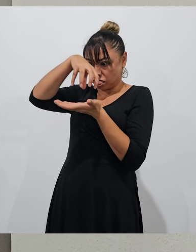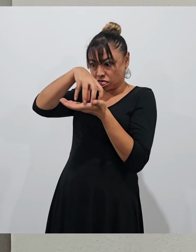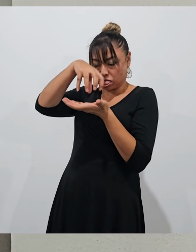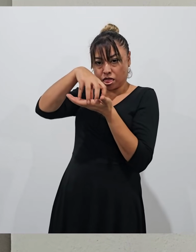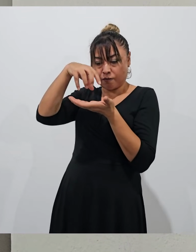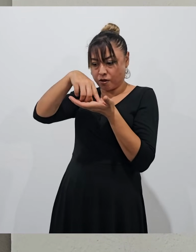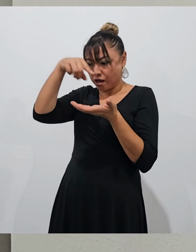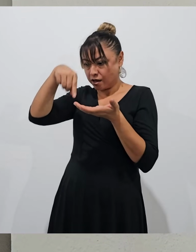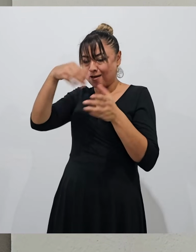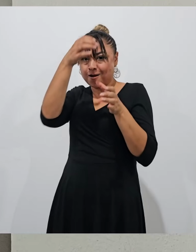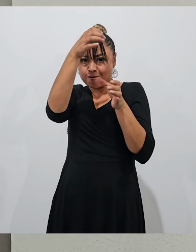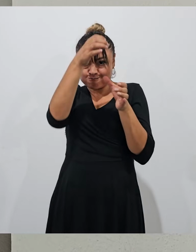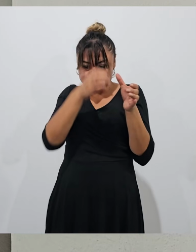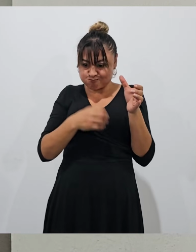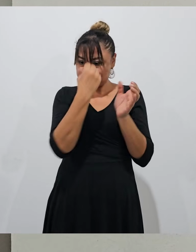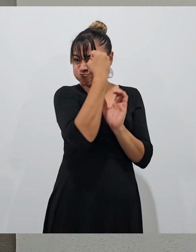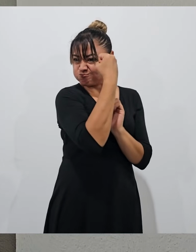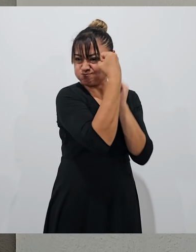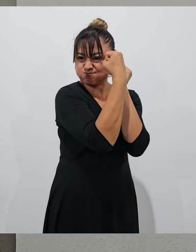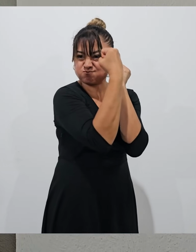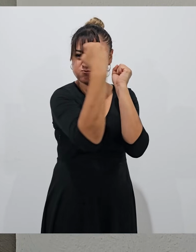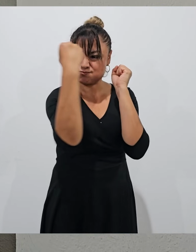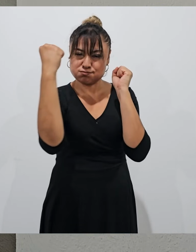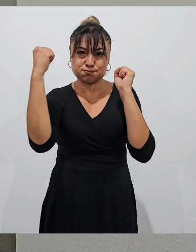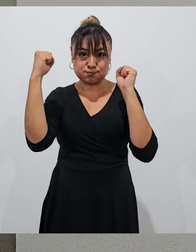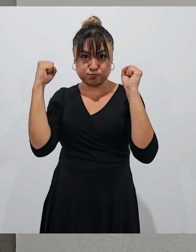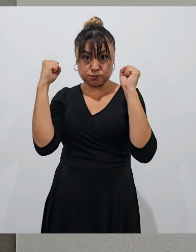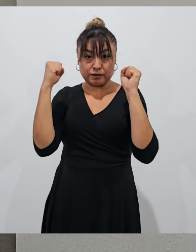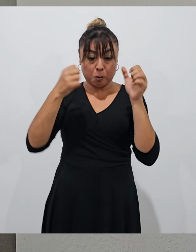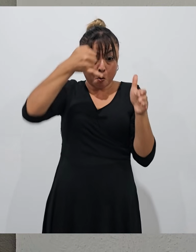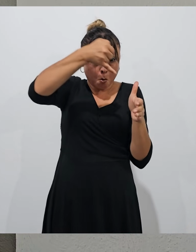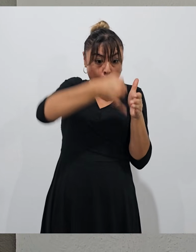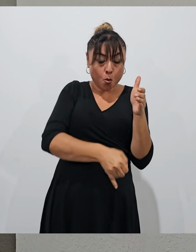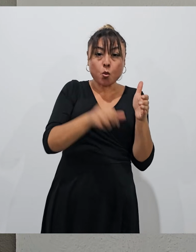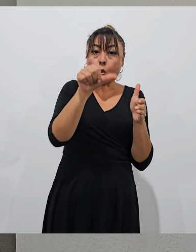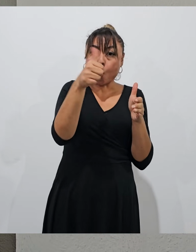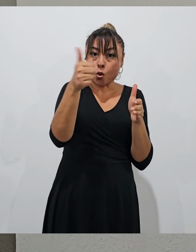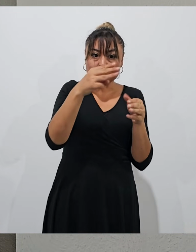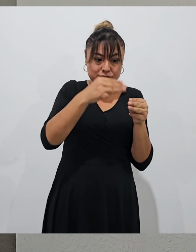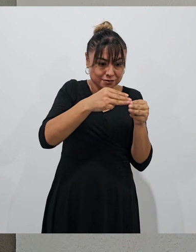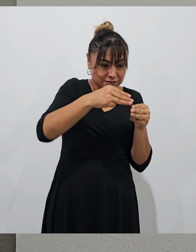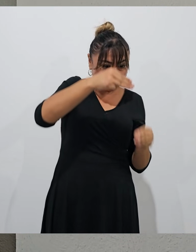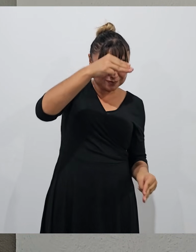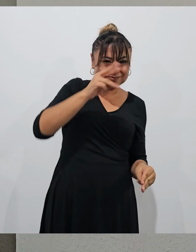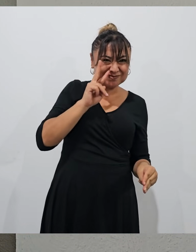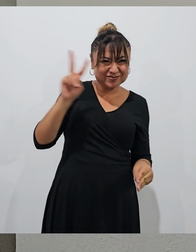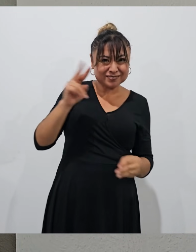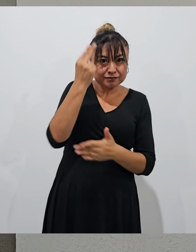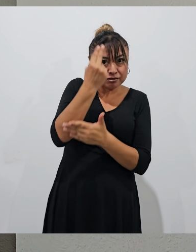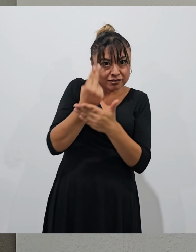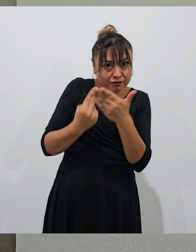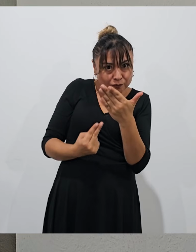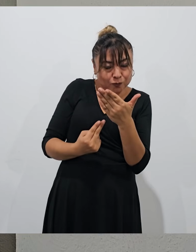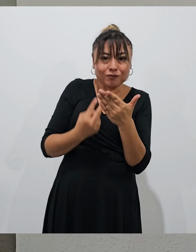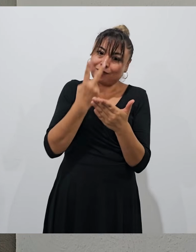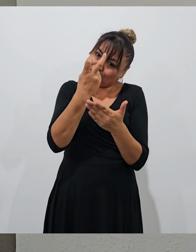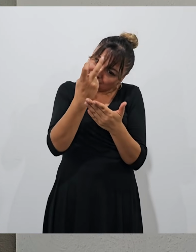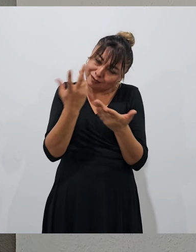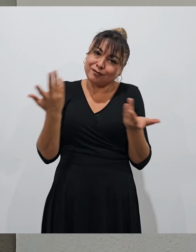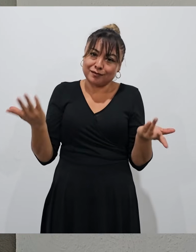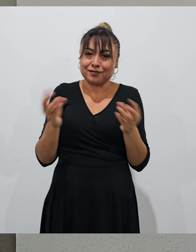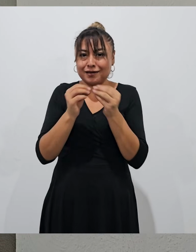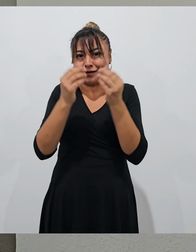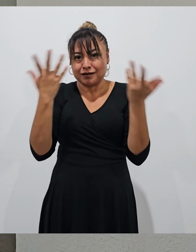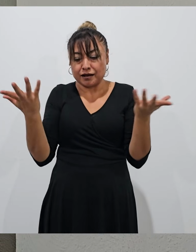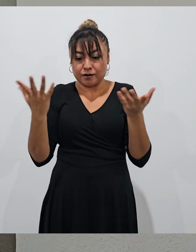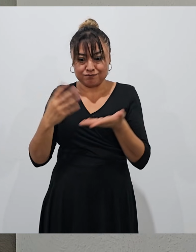hincaron a una profundidad de 11 metros. Con este gráfico que hice se puede resumir todo el video. Tenemos por este lado al Templo del Refugio, con su